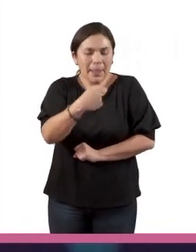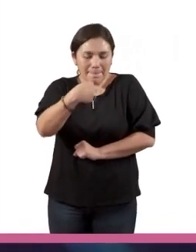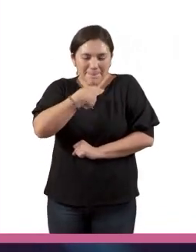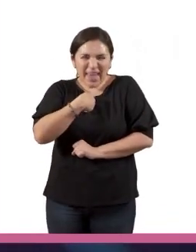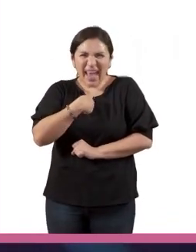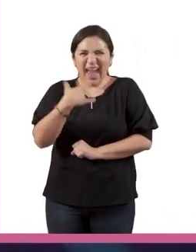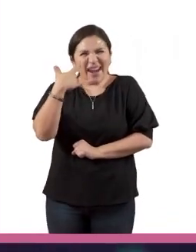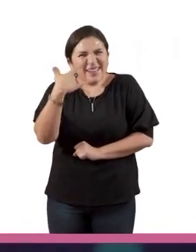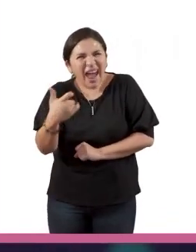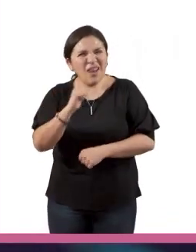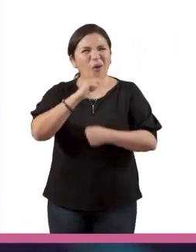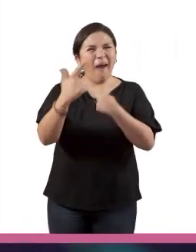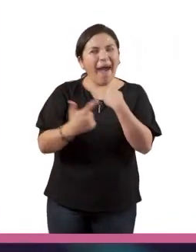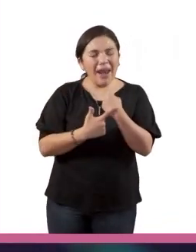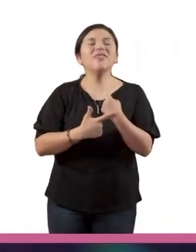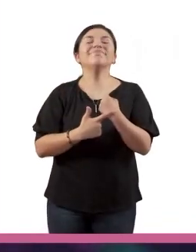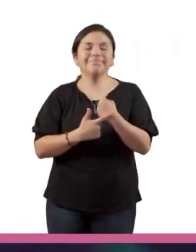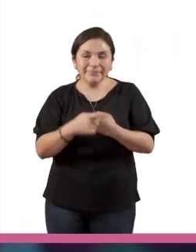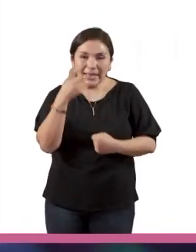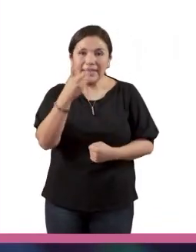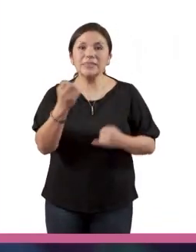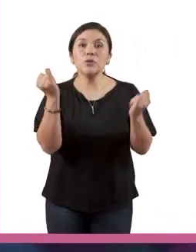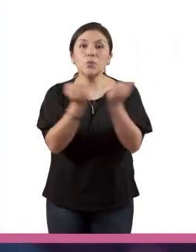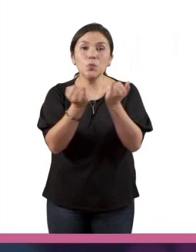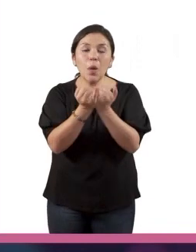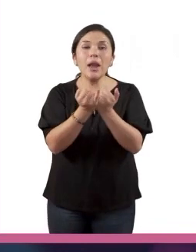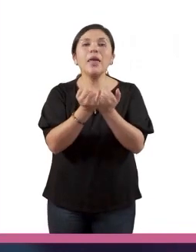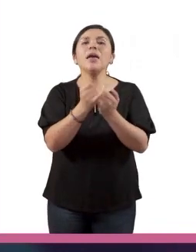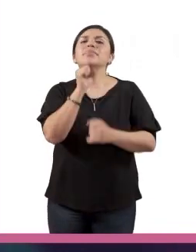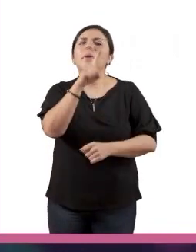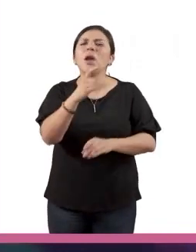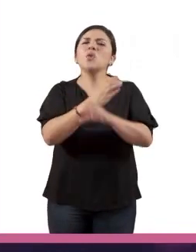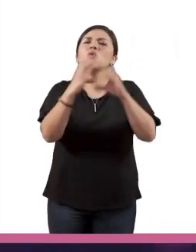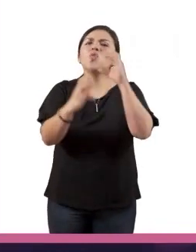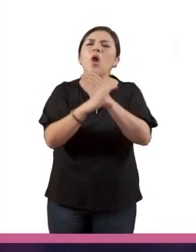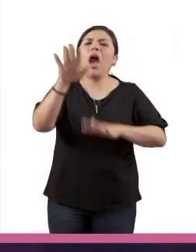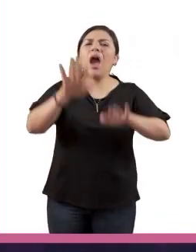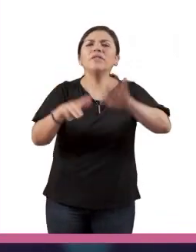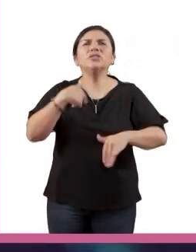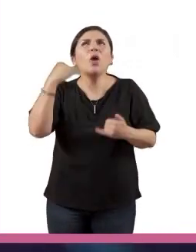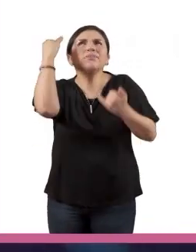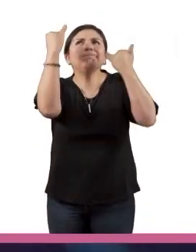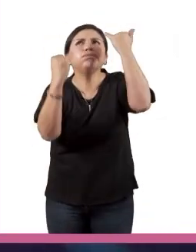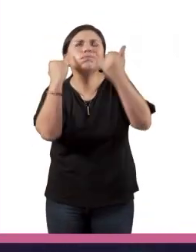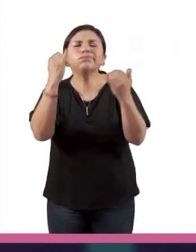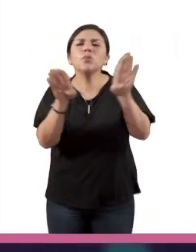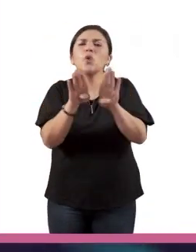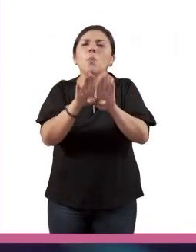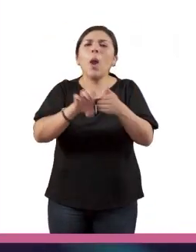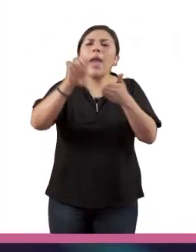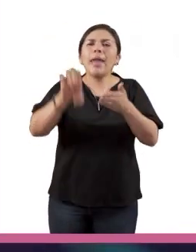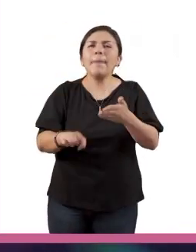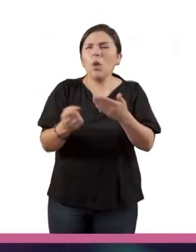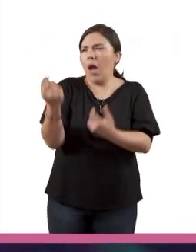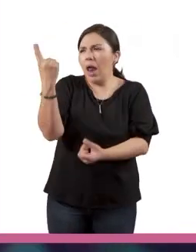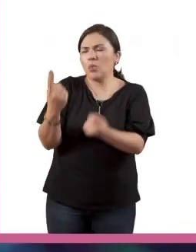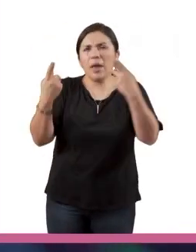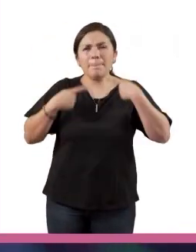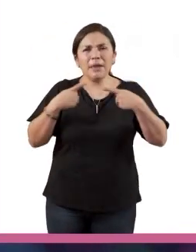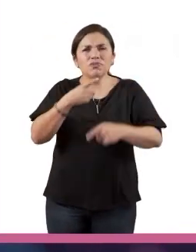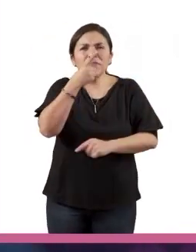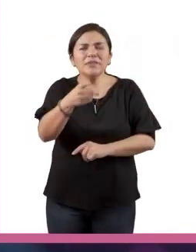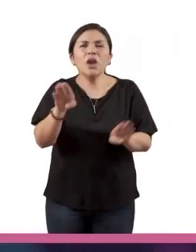raro. Y cosas que me imagino digamos, como lo dicen algunos,